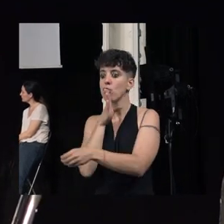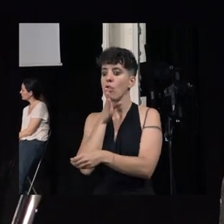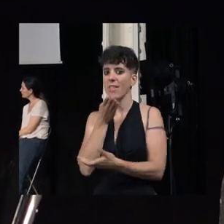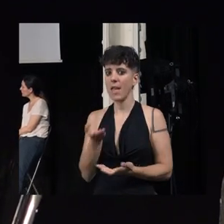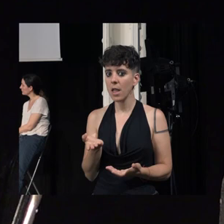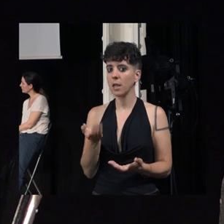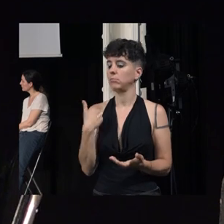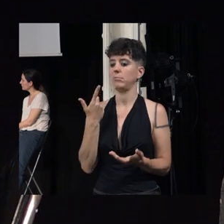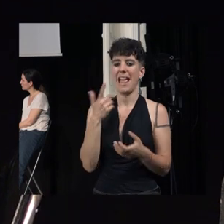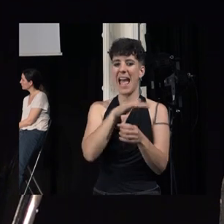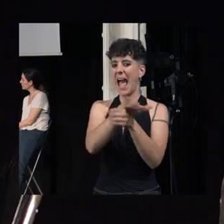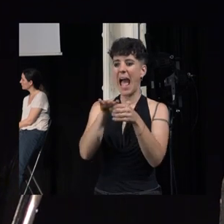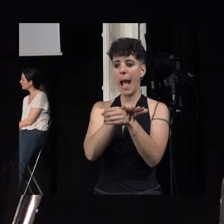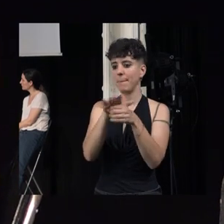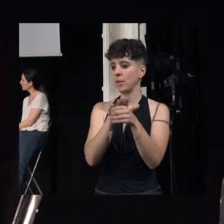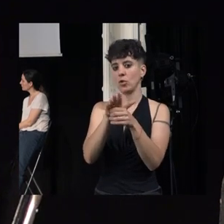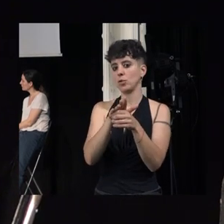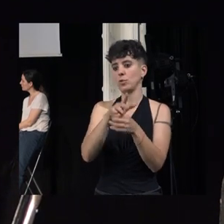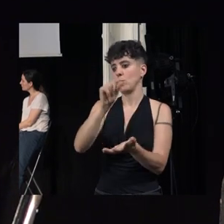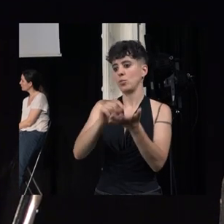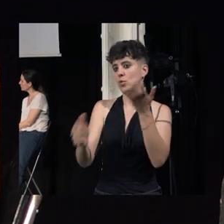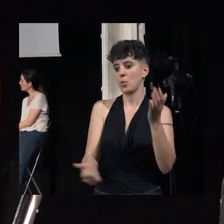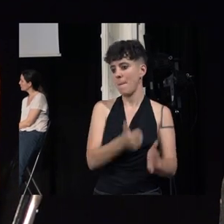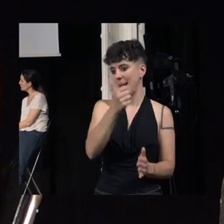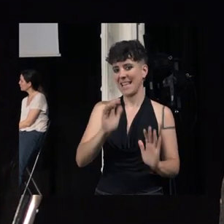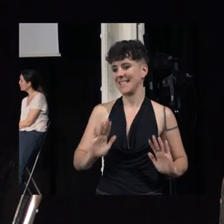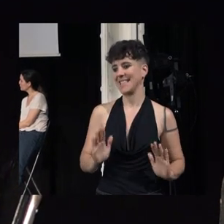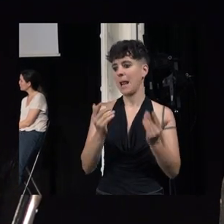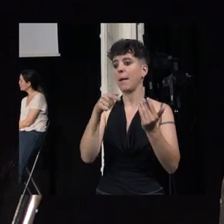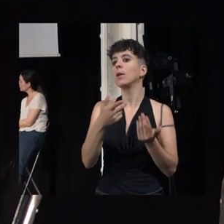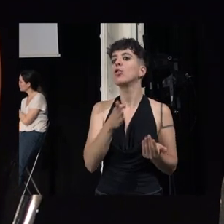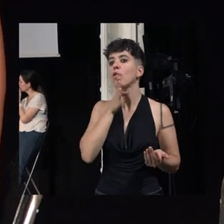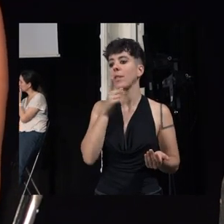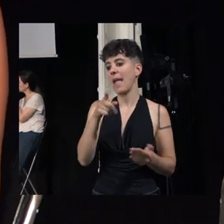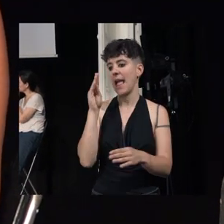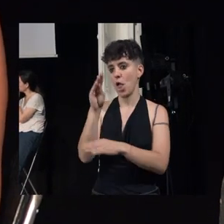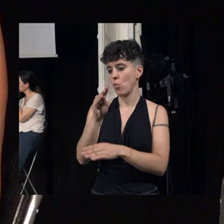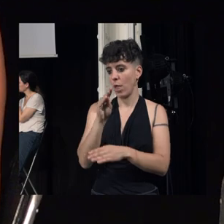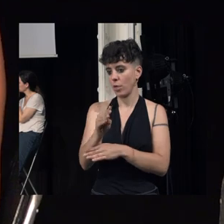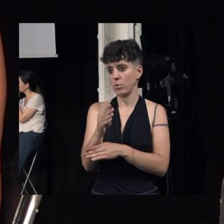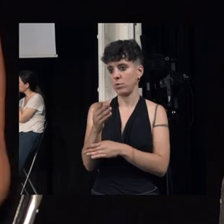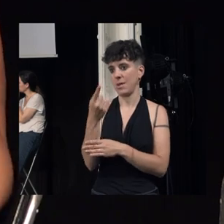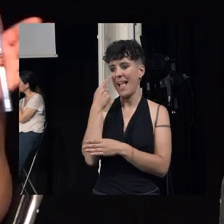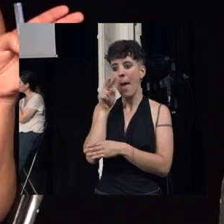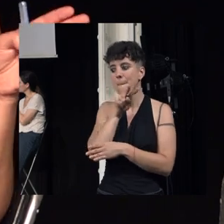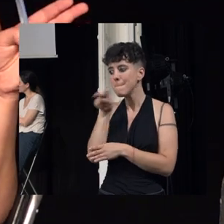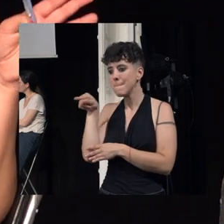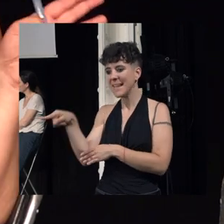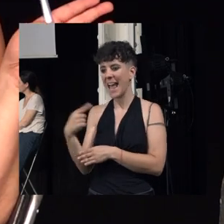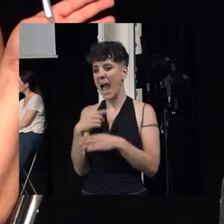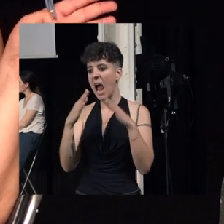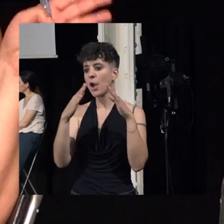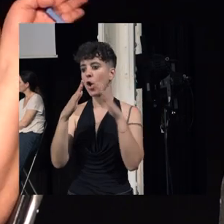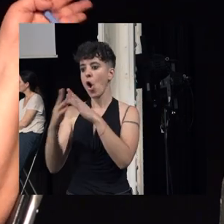LGTB, yo creo que los ámbitos más salvables es educación. O sea, mirar urbanismo, eso sí que es un